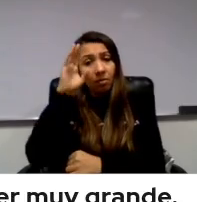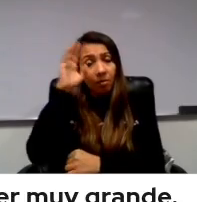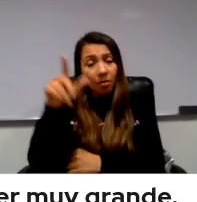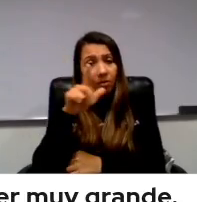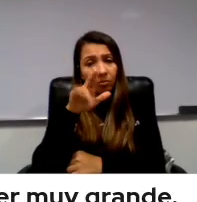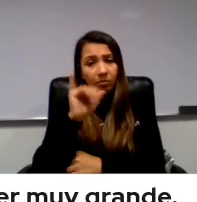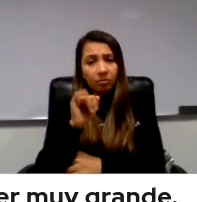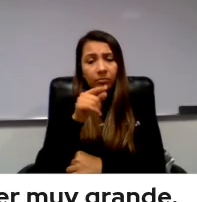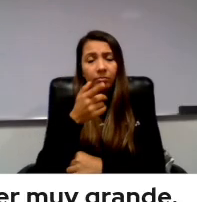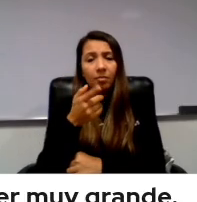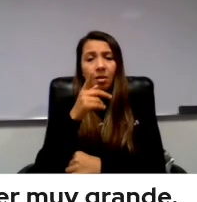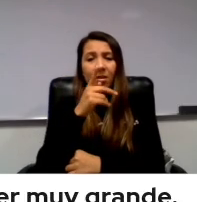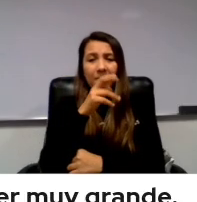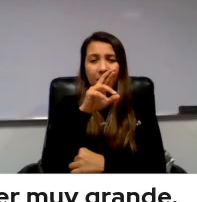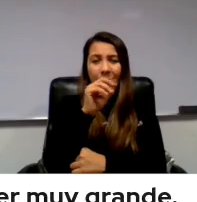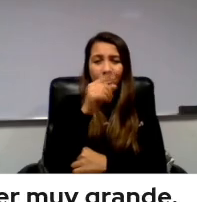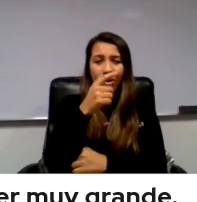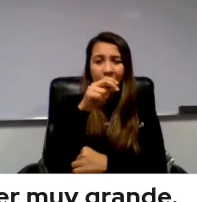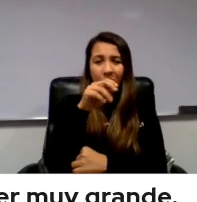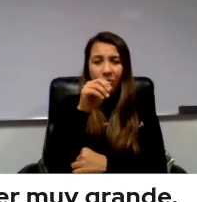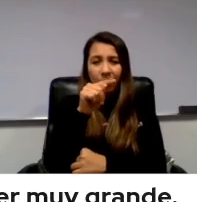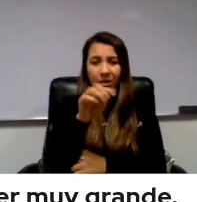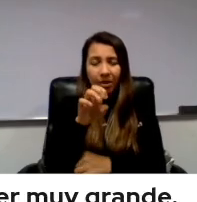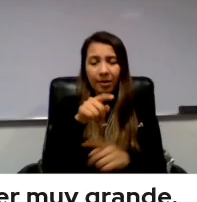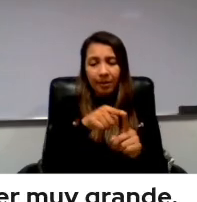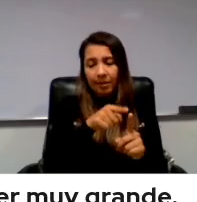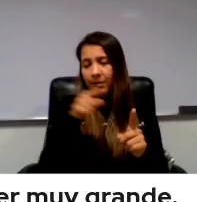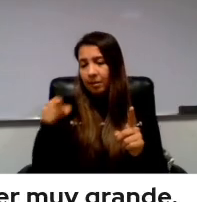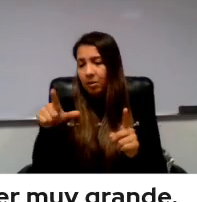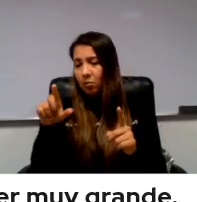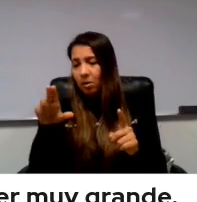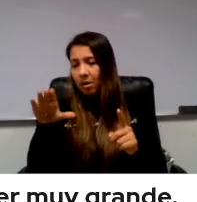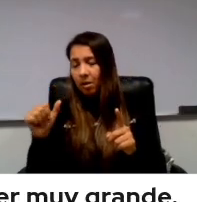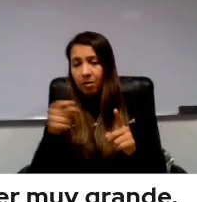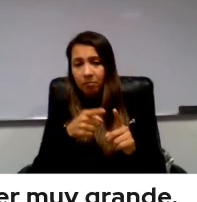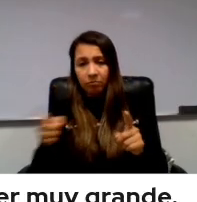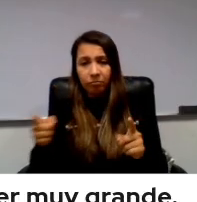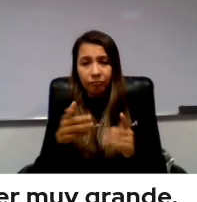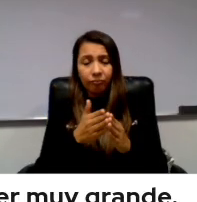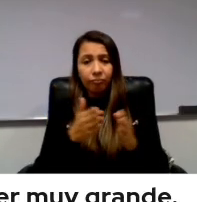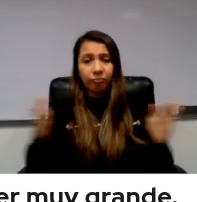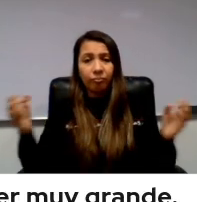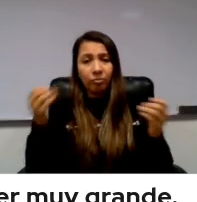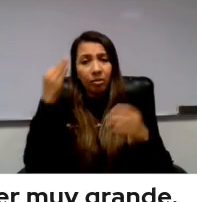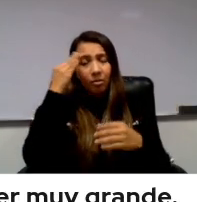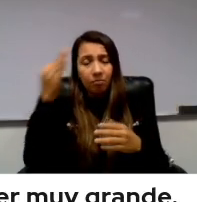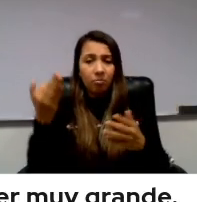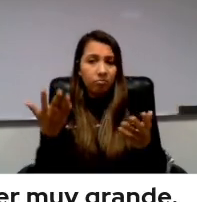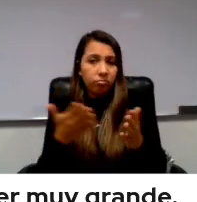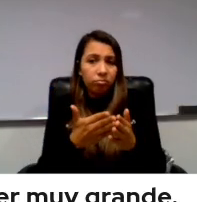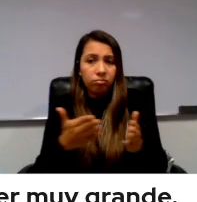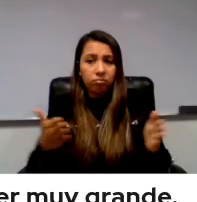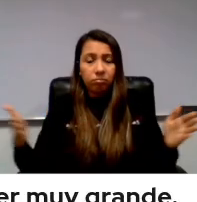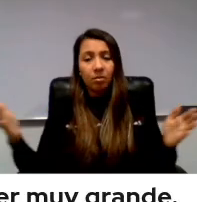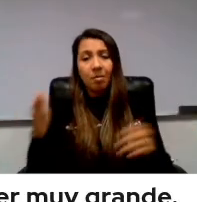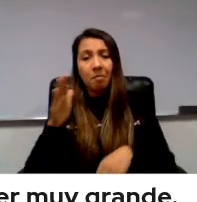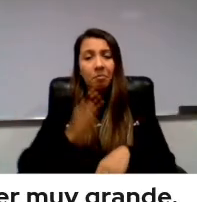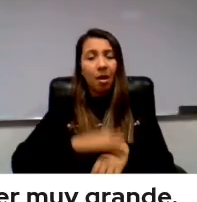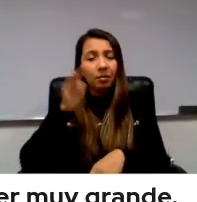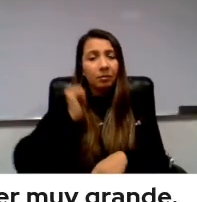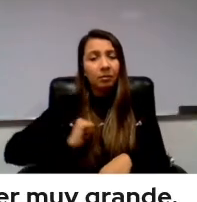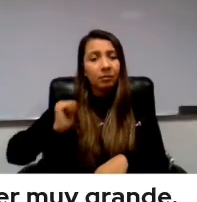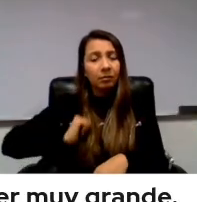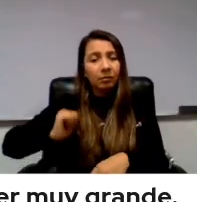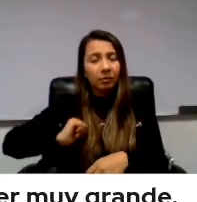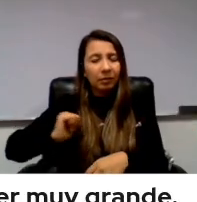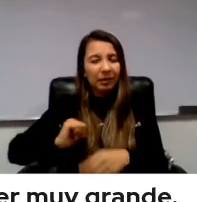la distancia entre el progenote y la comunidad LUCA puede ser muy grande. ¿Cuáles serían los genes más primitivos y